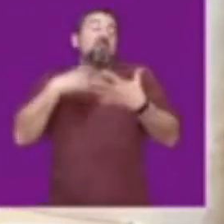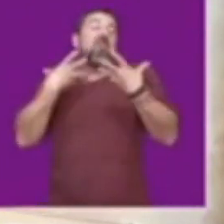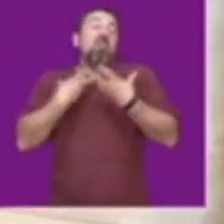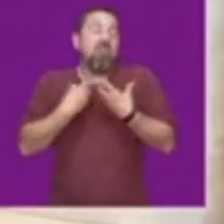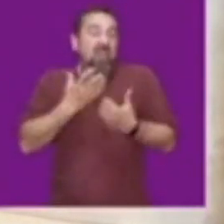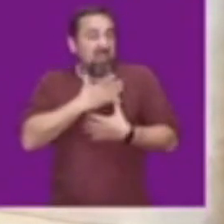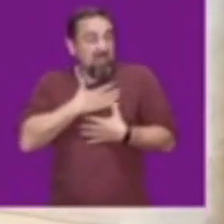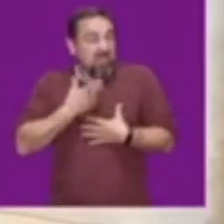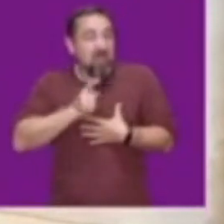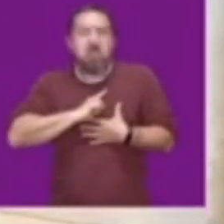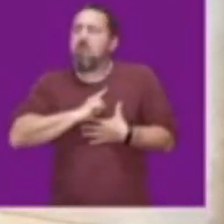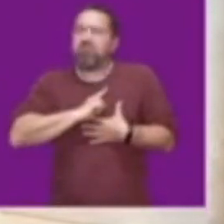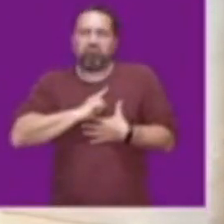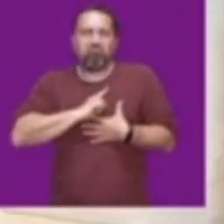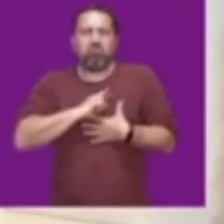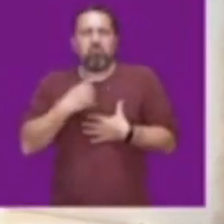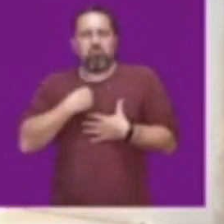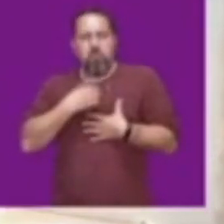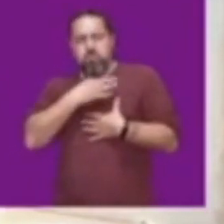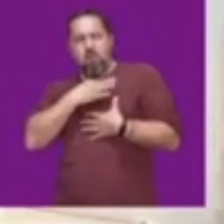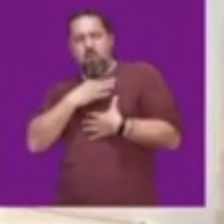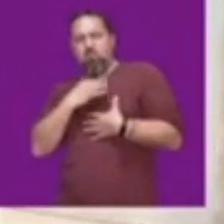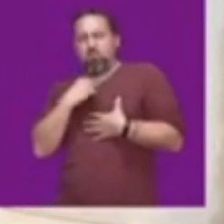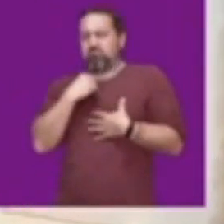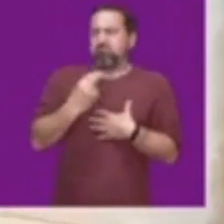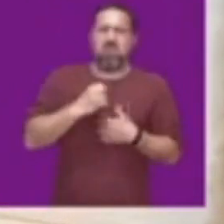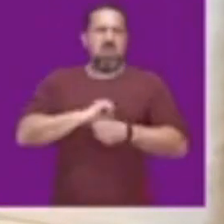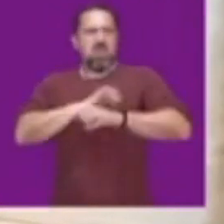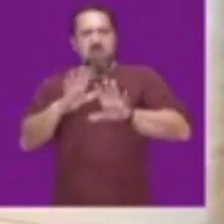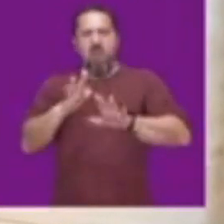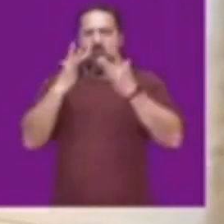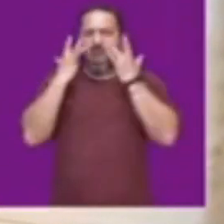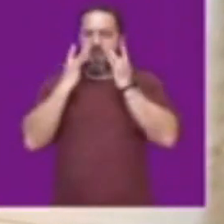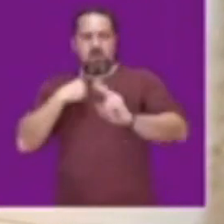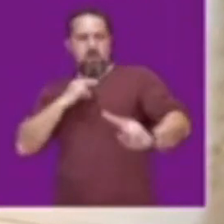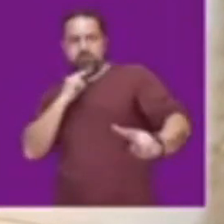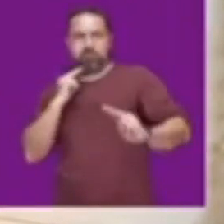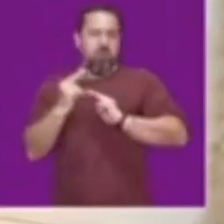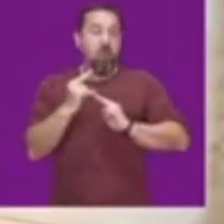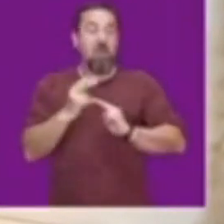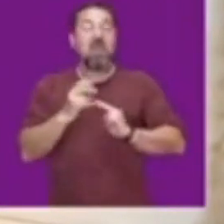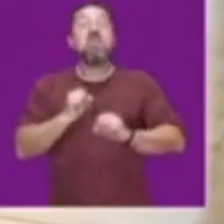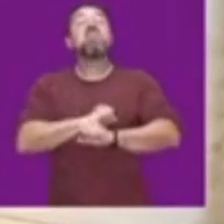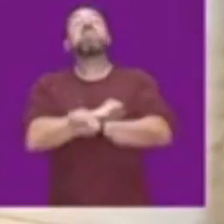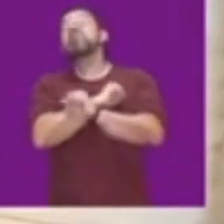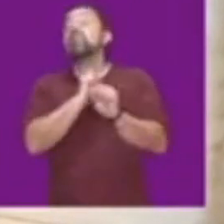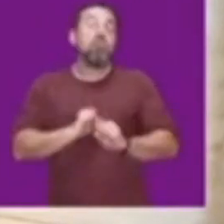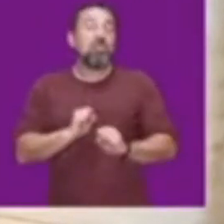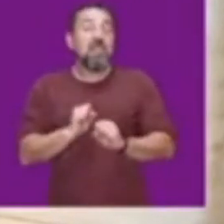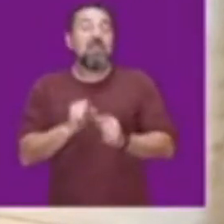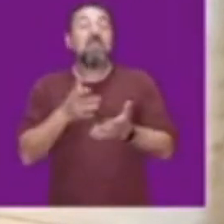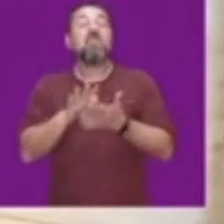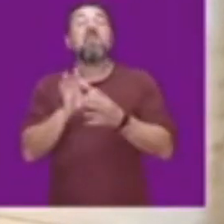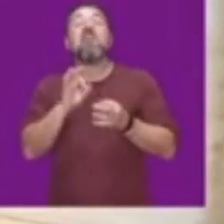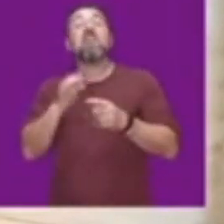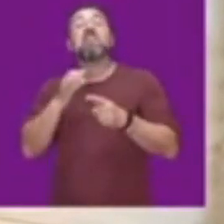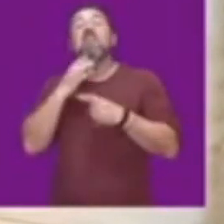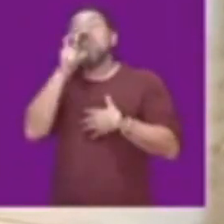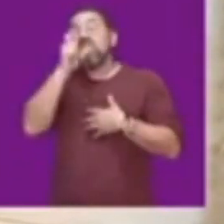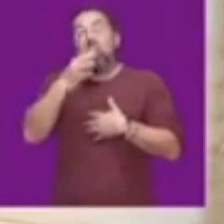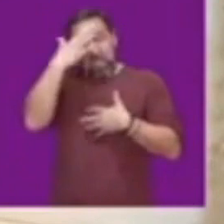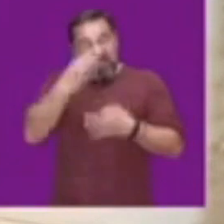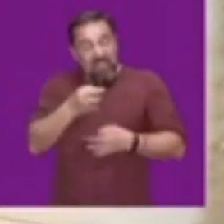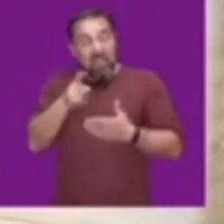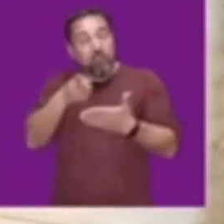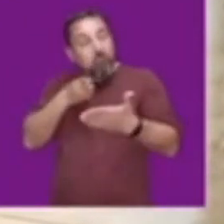desanimar. Es entonces cuando yo le suelto con mi voz alta, clara y limpia. Lo imposible es la meta